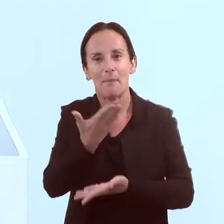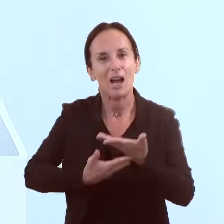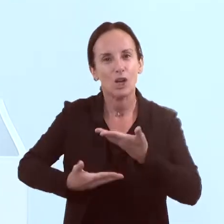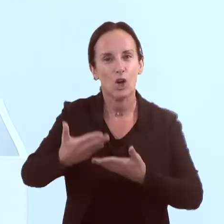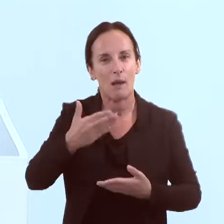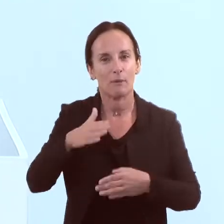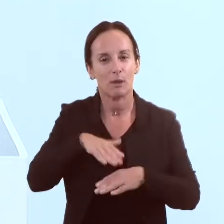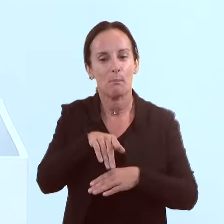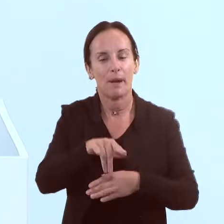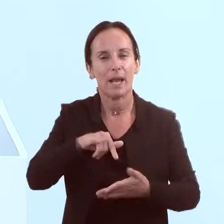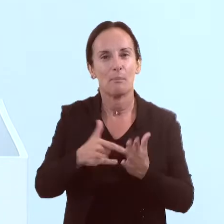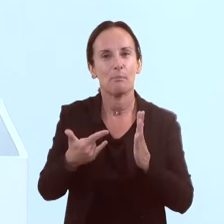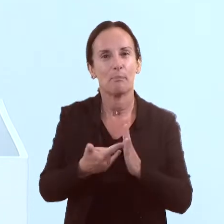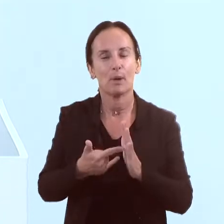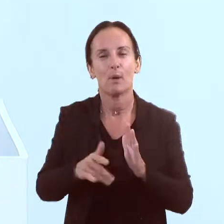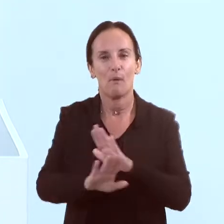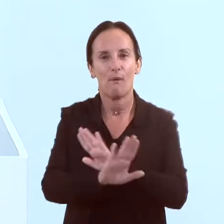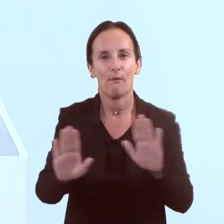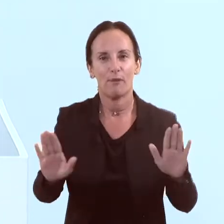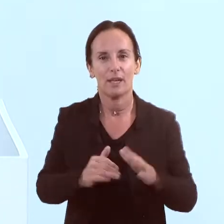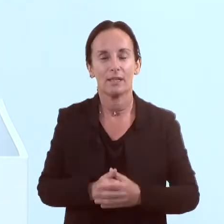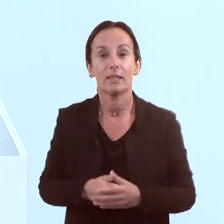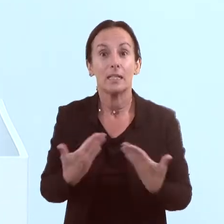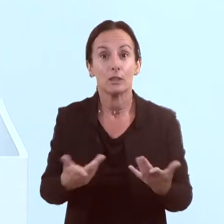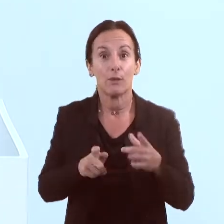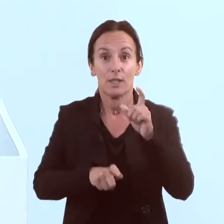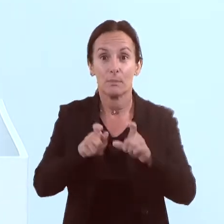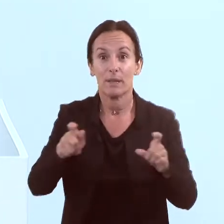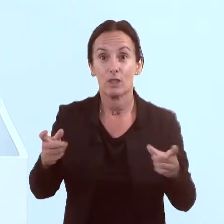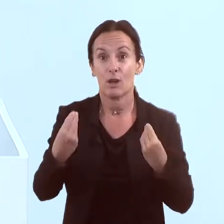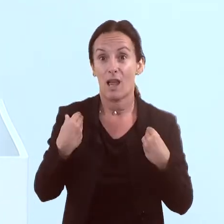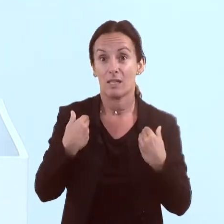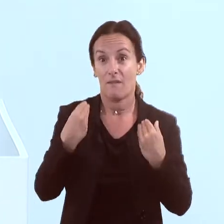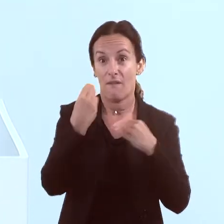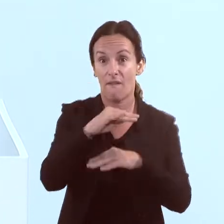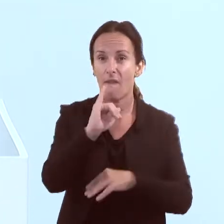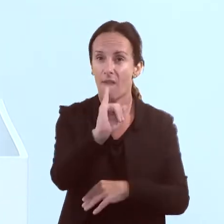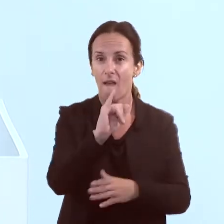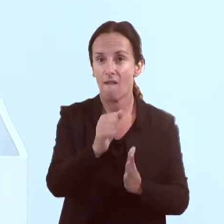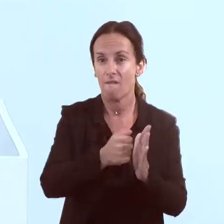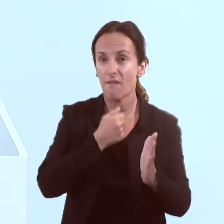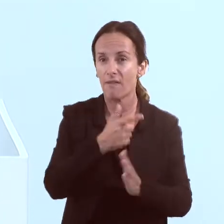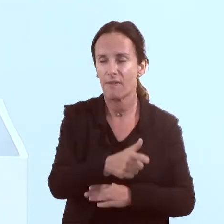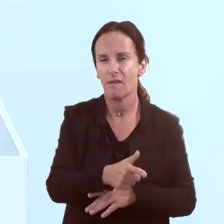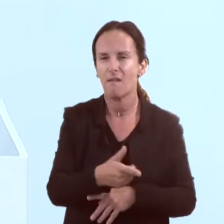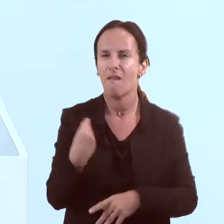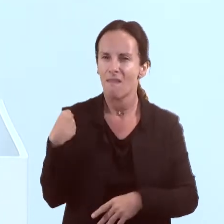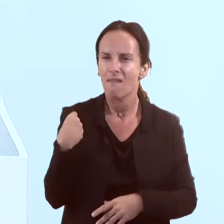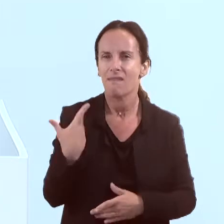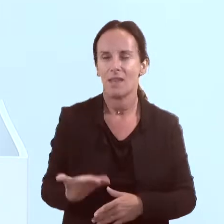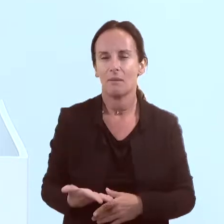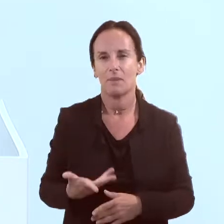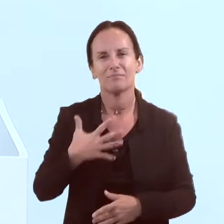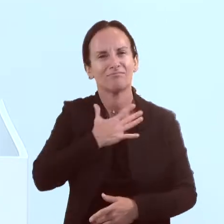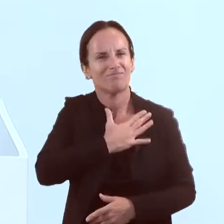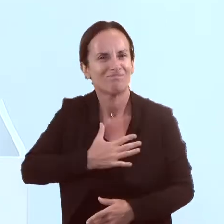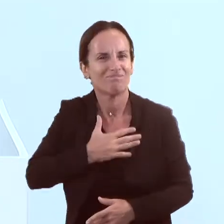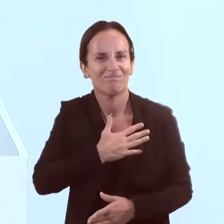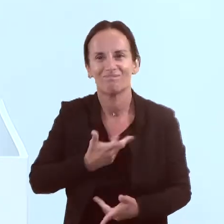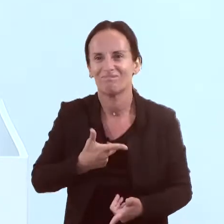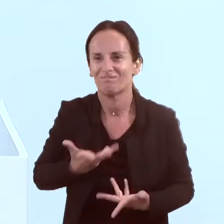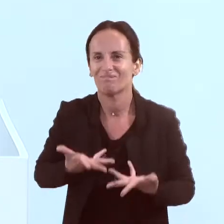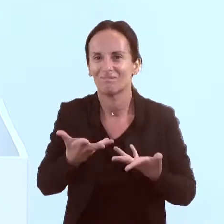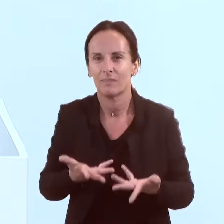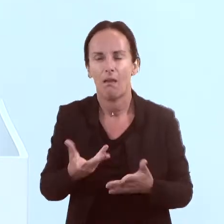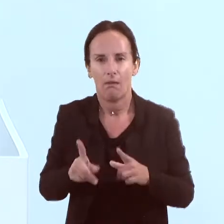una vivienda a que se pongan en contacto con la Asociación Provivienda o con la Fundación Hogar Sí. Estaremos encantadísimas de ofrecer